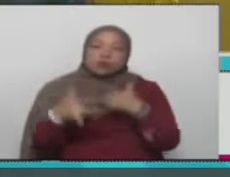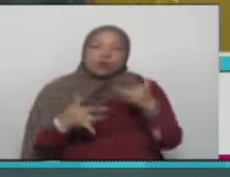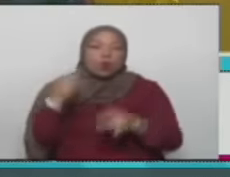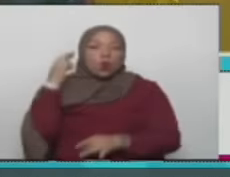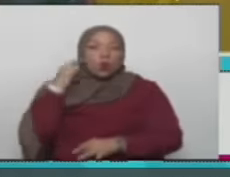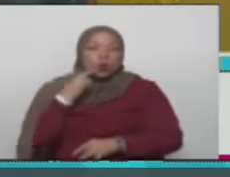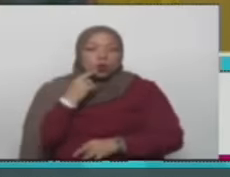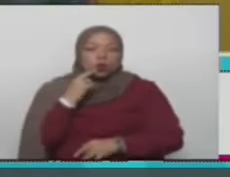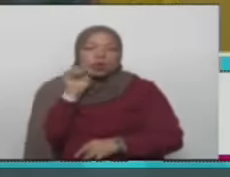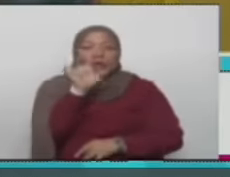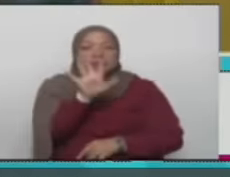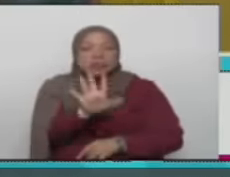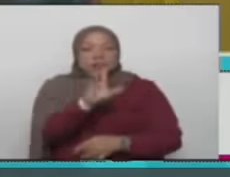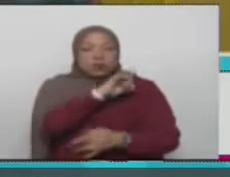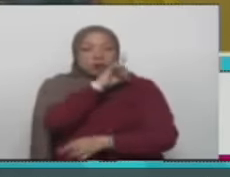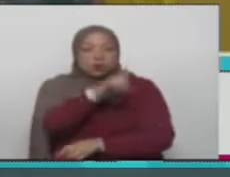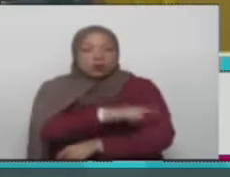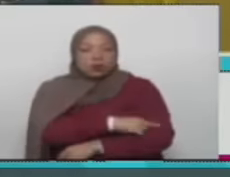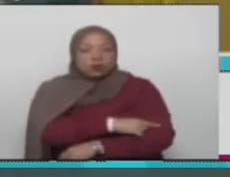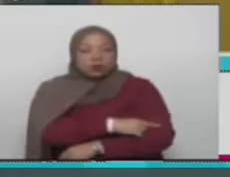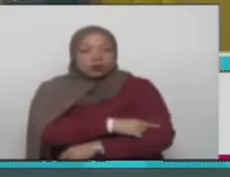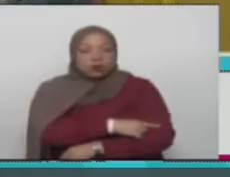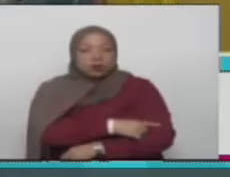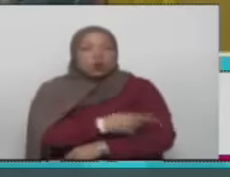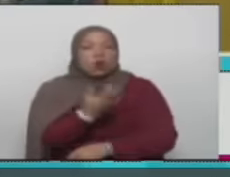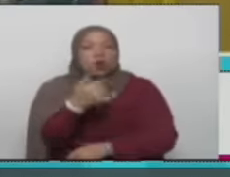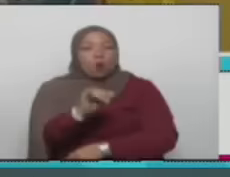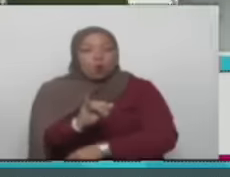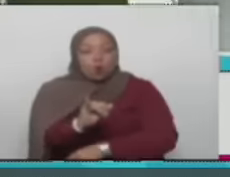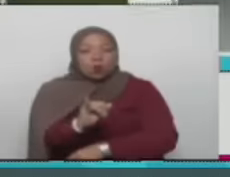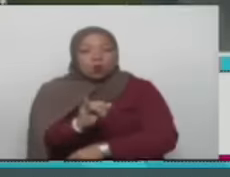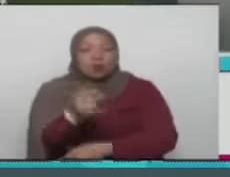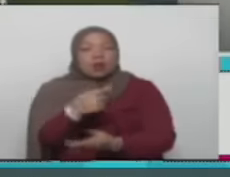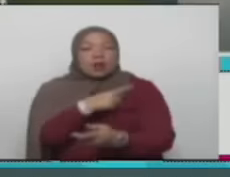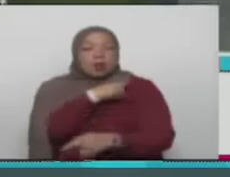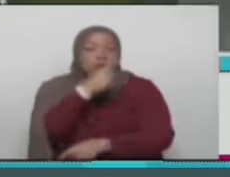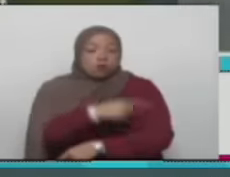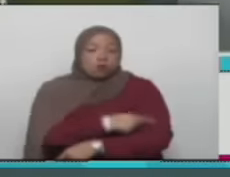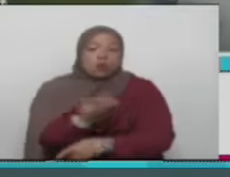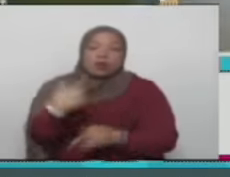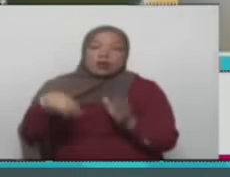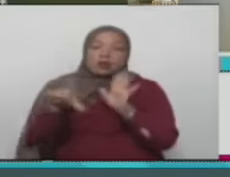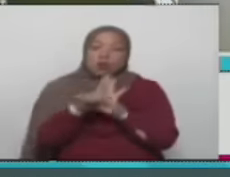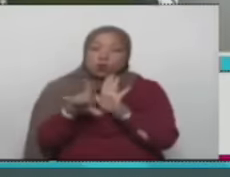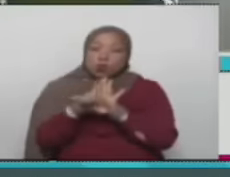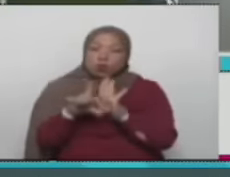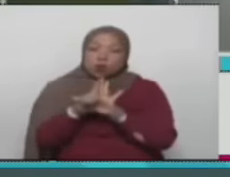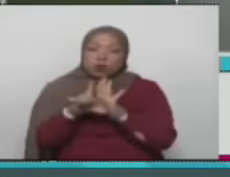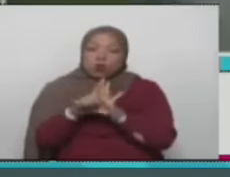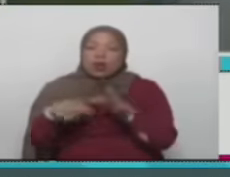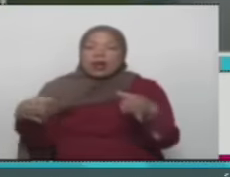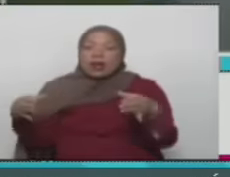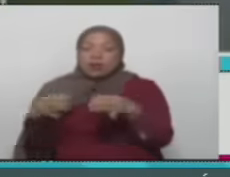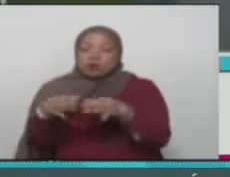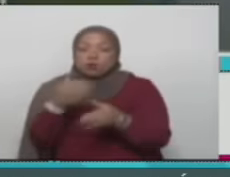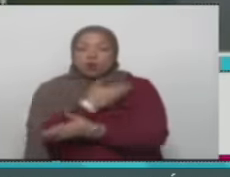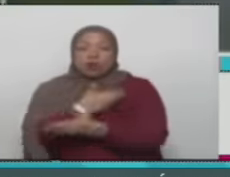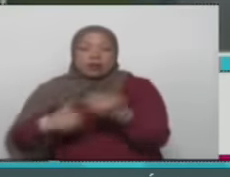de cinco poderes. Por un lado, el poder legislativo, el poder ejecutivo,